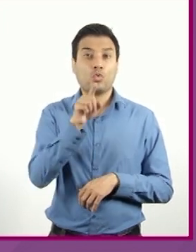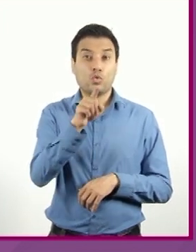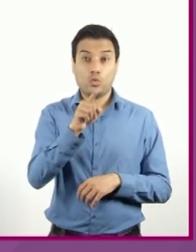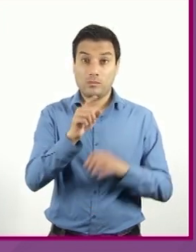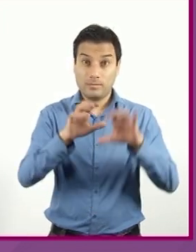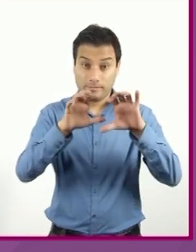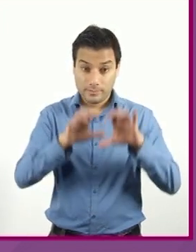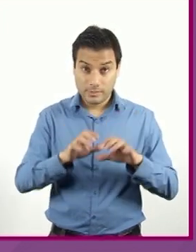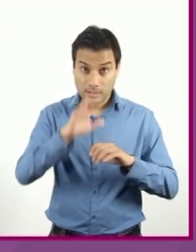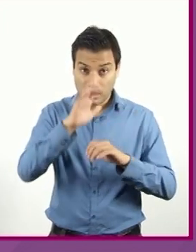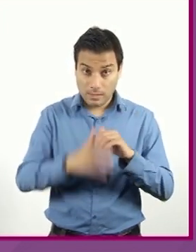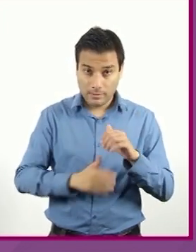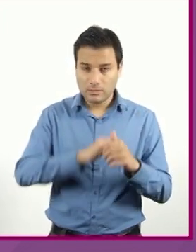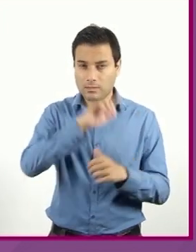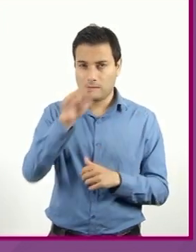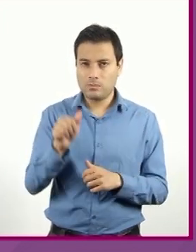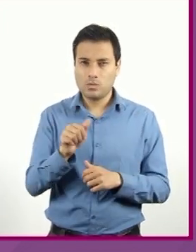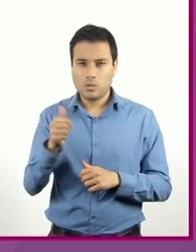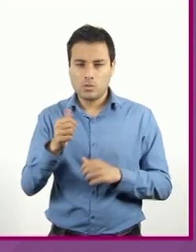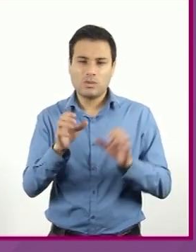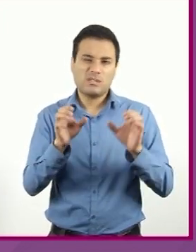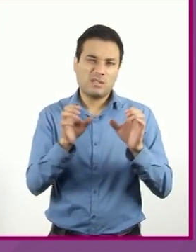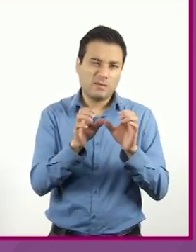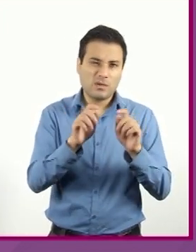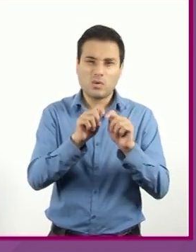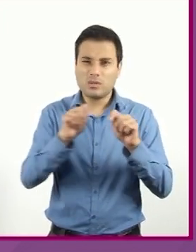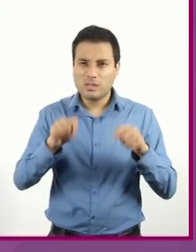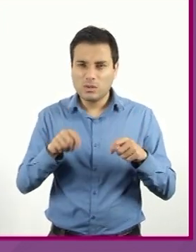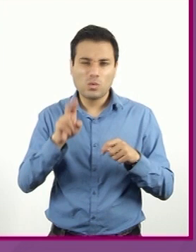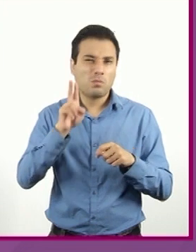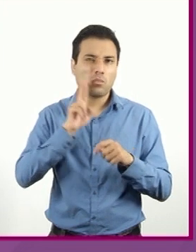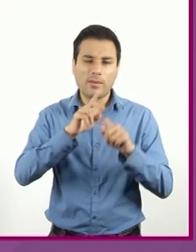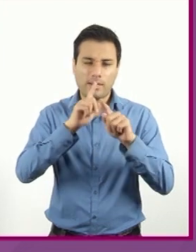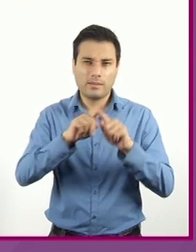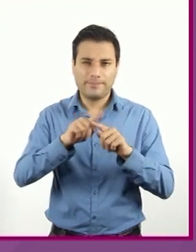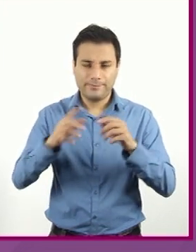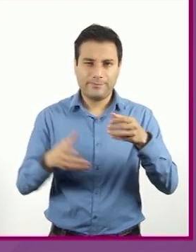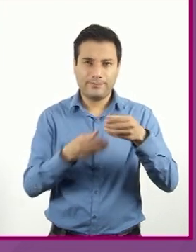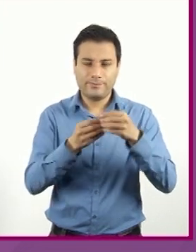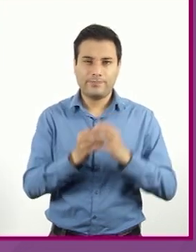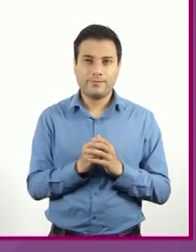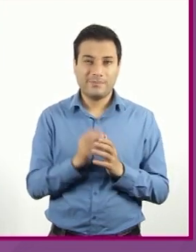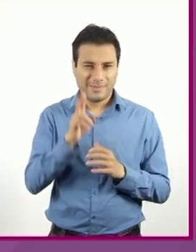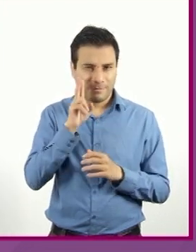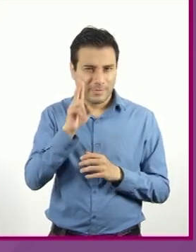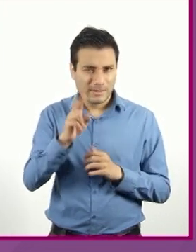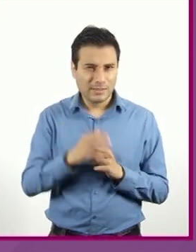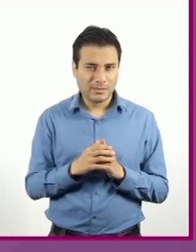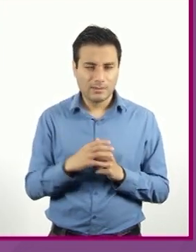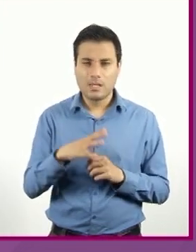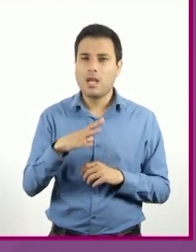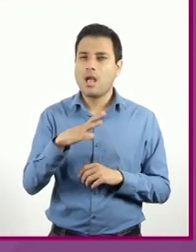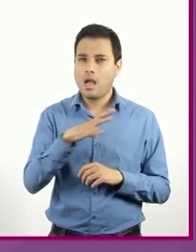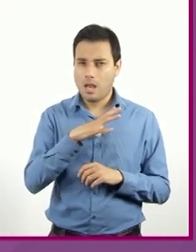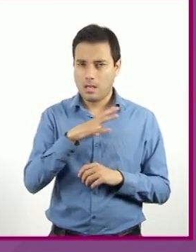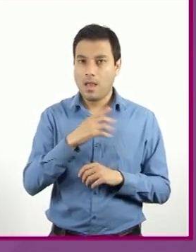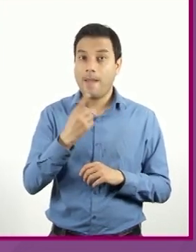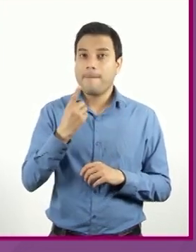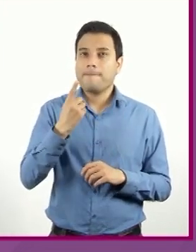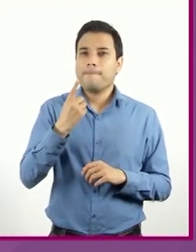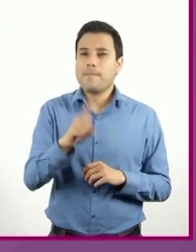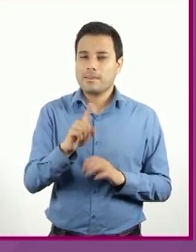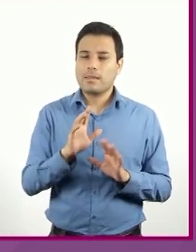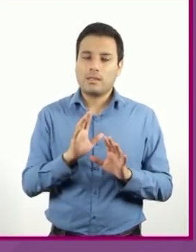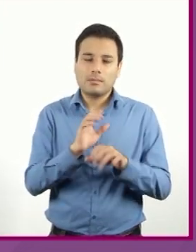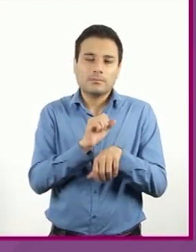llenado, anexe la información probatoria. Como podrán darse cuenta, son mandatos un poco sutiles, pues